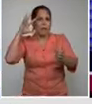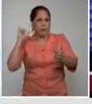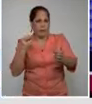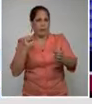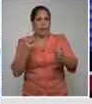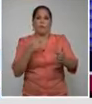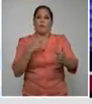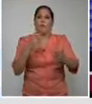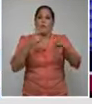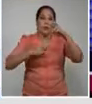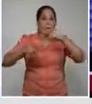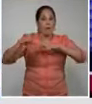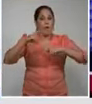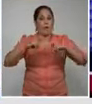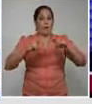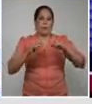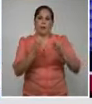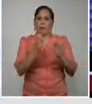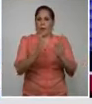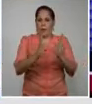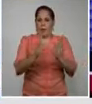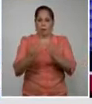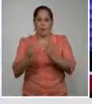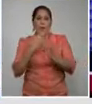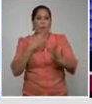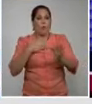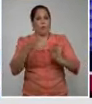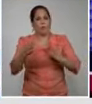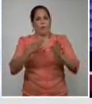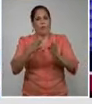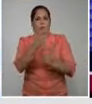estudios intermedios sobre el funcionamiento de la vacuna.